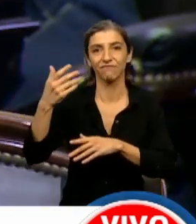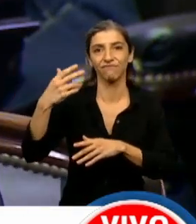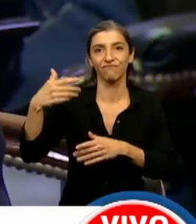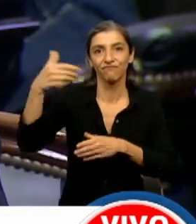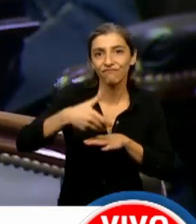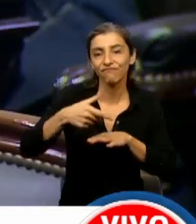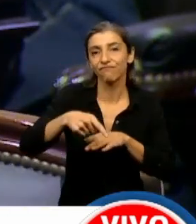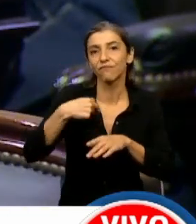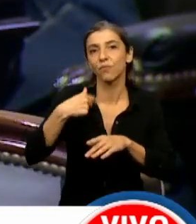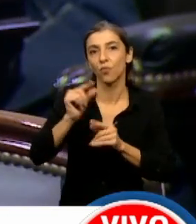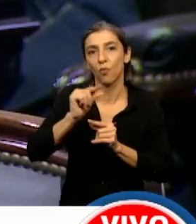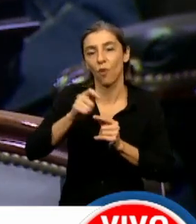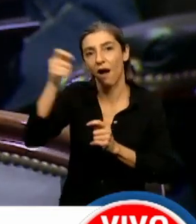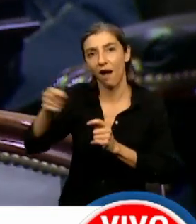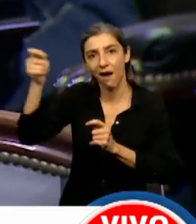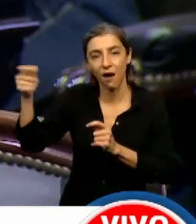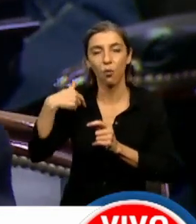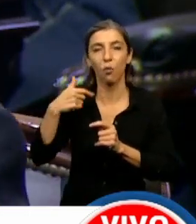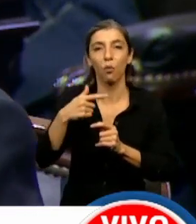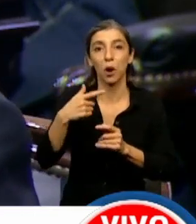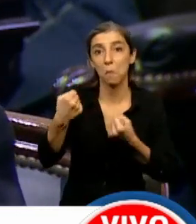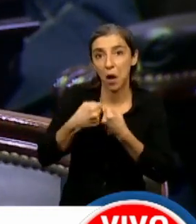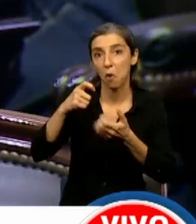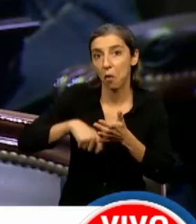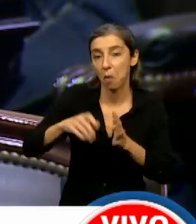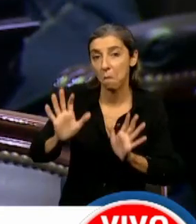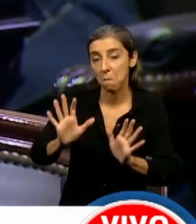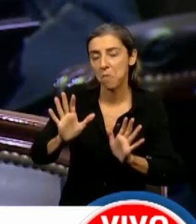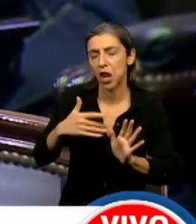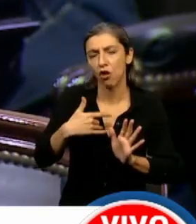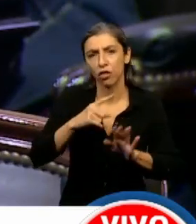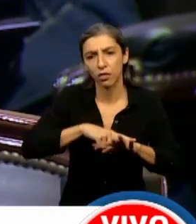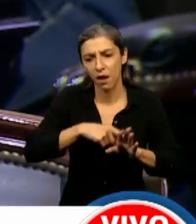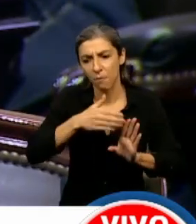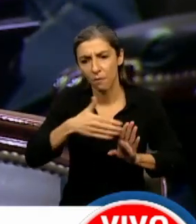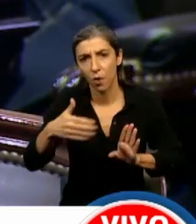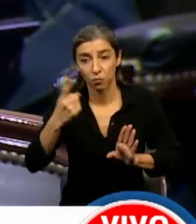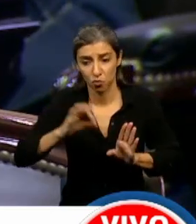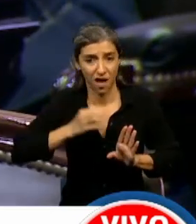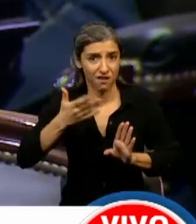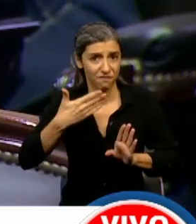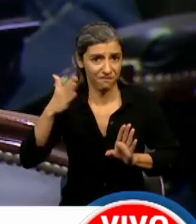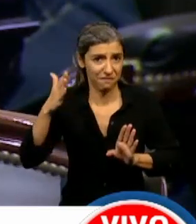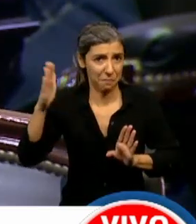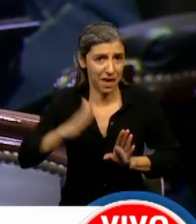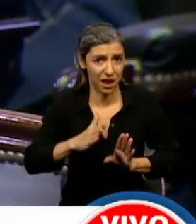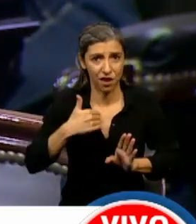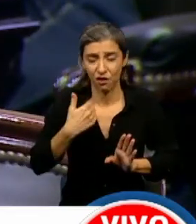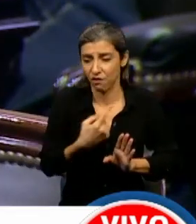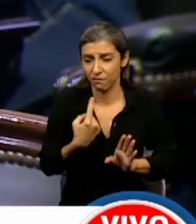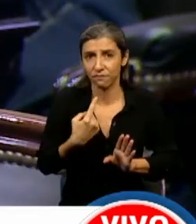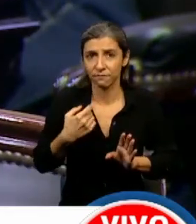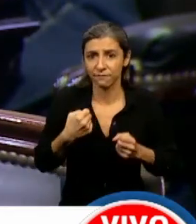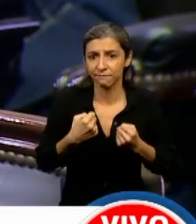ilusión de que íbamos por el buen camino a poco de andar menos de un año después ya tenemos la conclusión definitiva